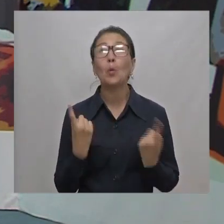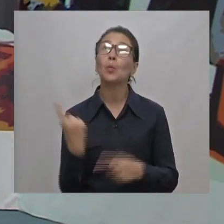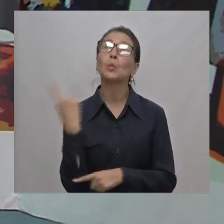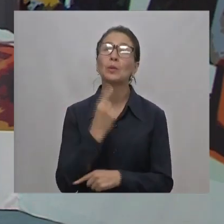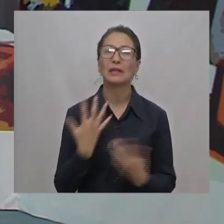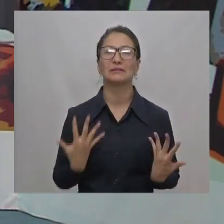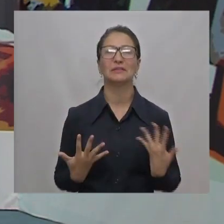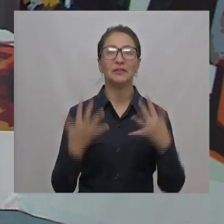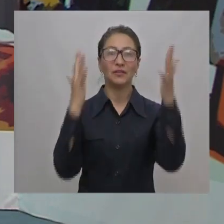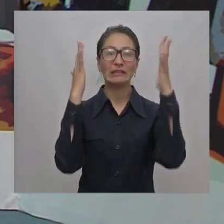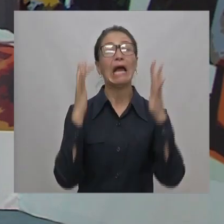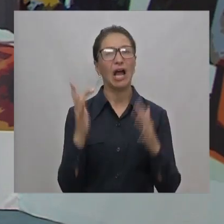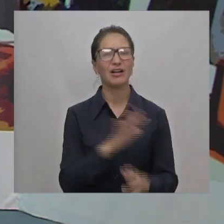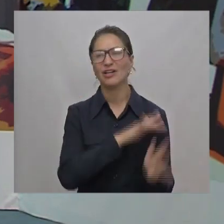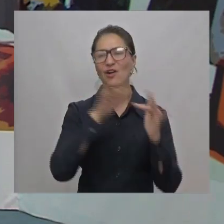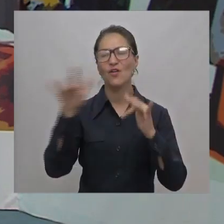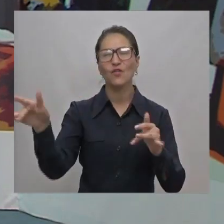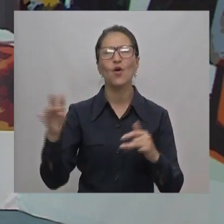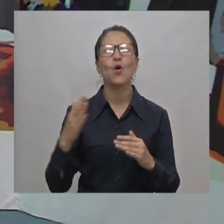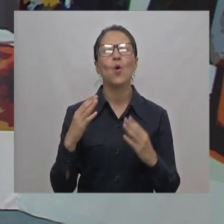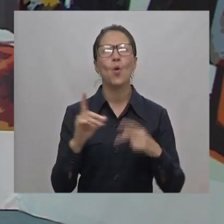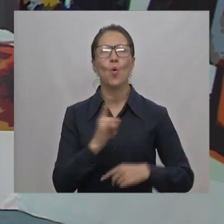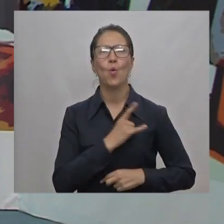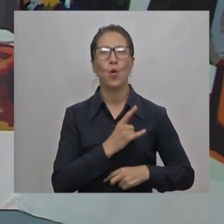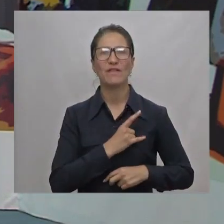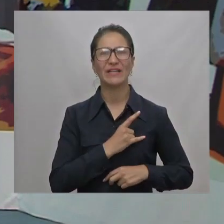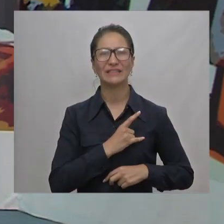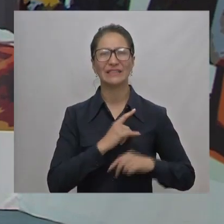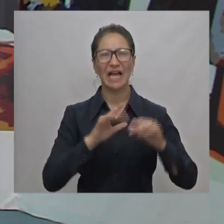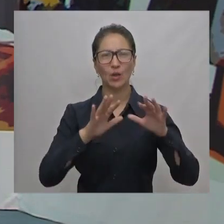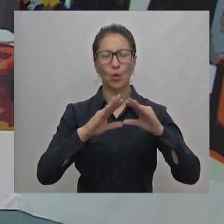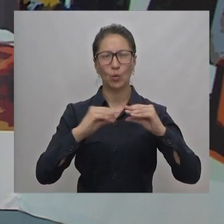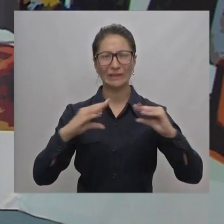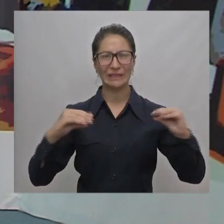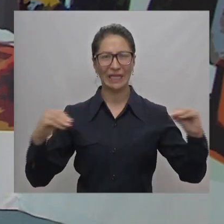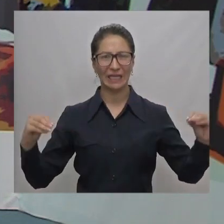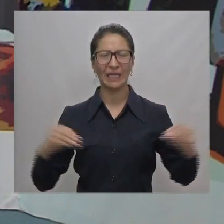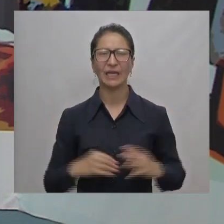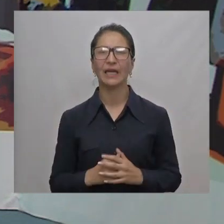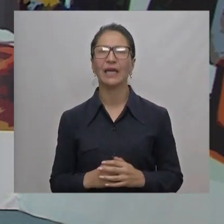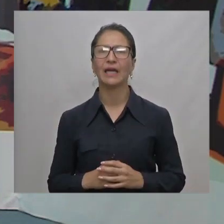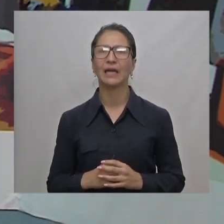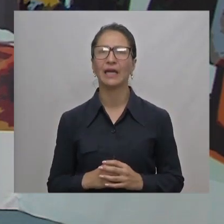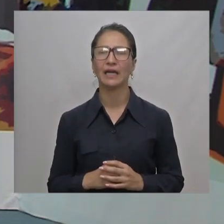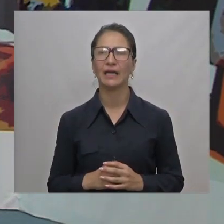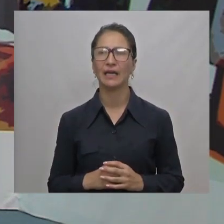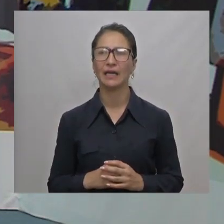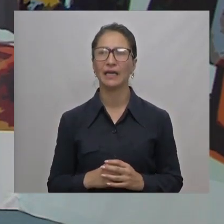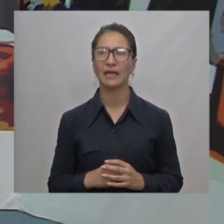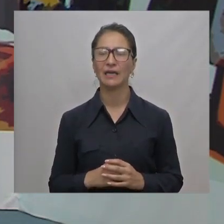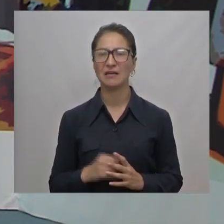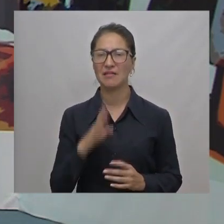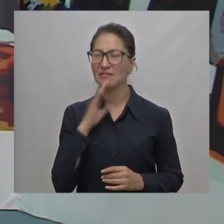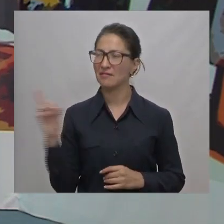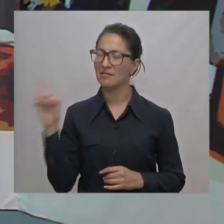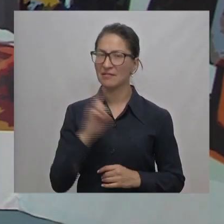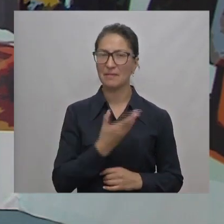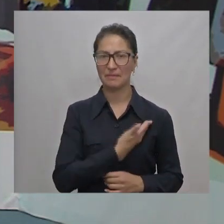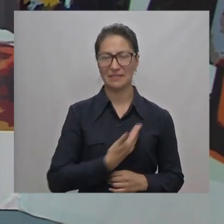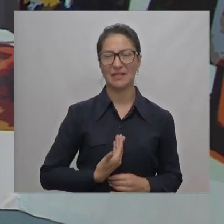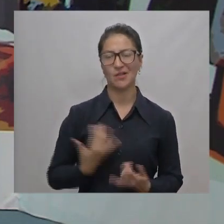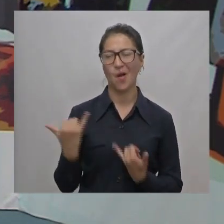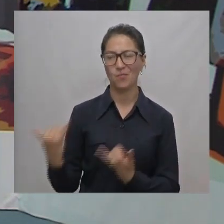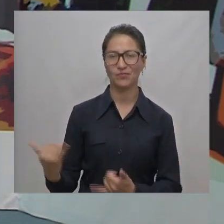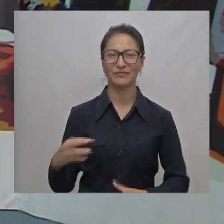celebró en la Biblioteca Luis Ángel Arango por iniciativa del Banco de la República. El evento estuvo presidido por el mandatario de los